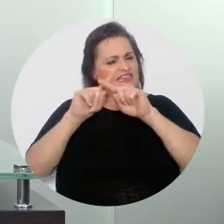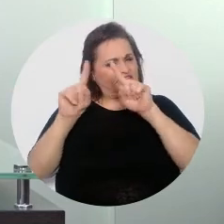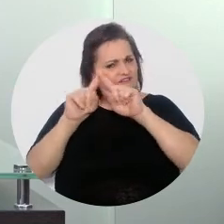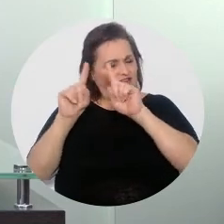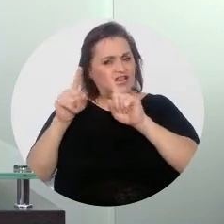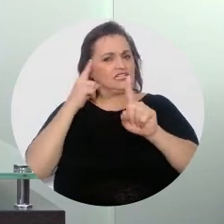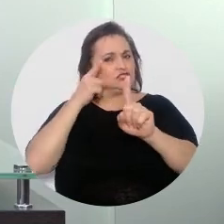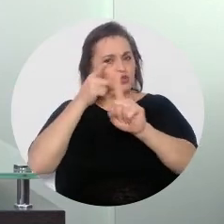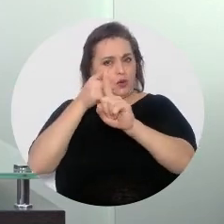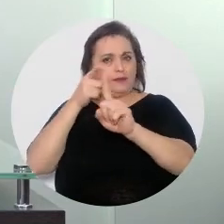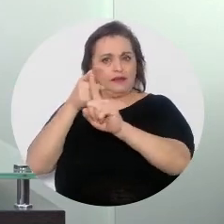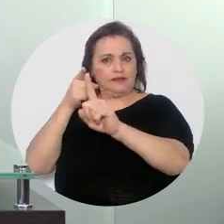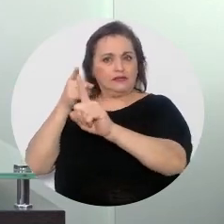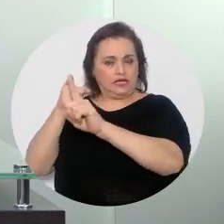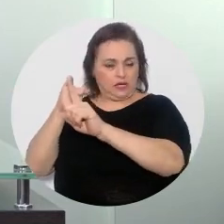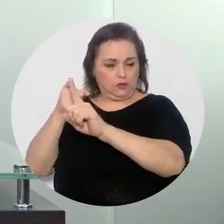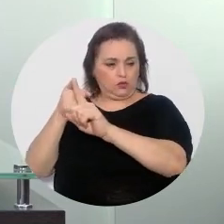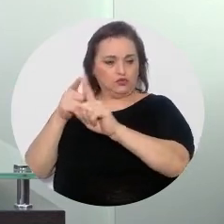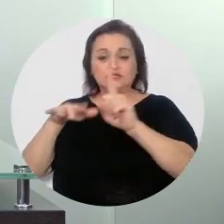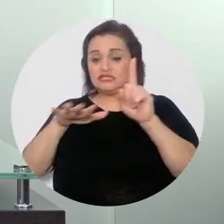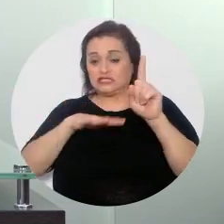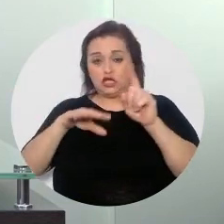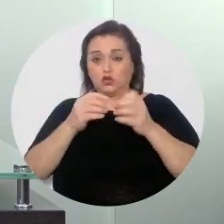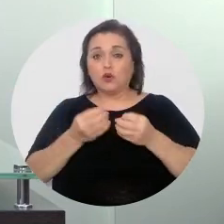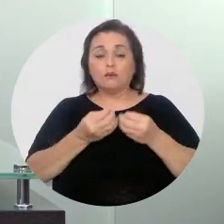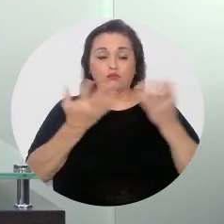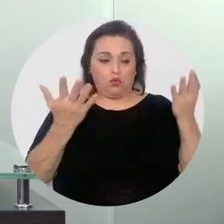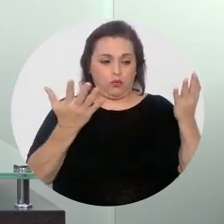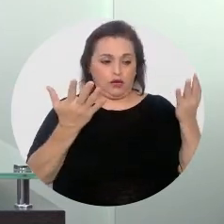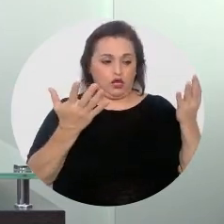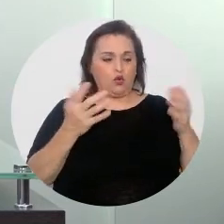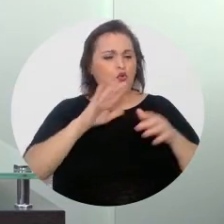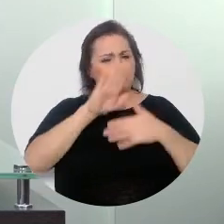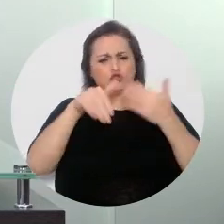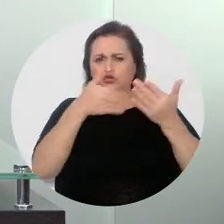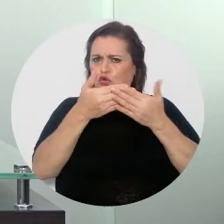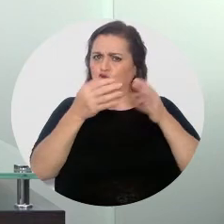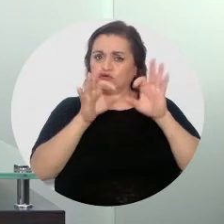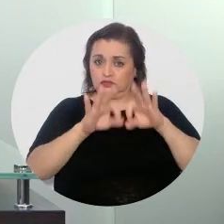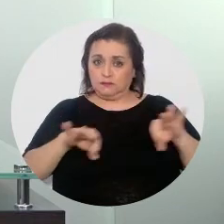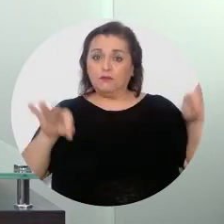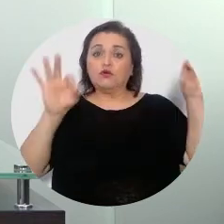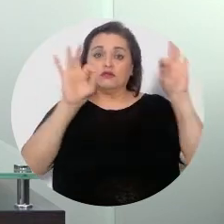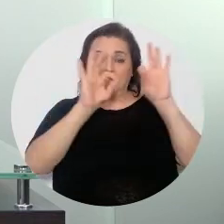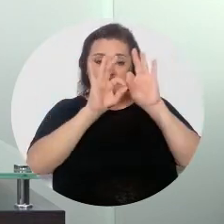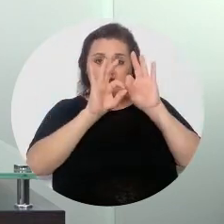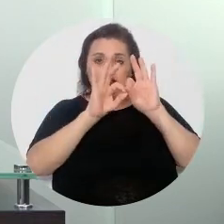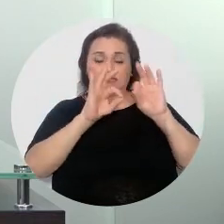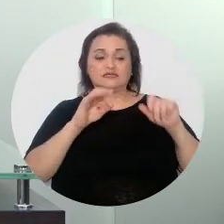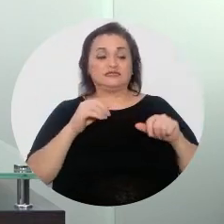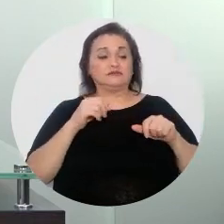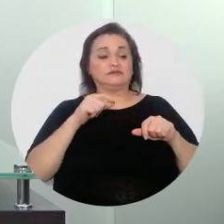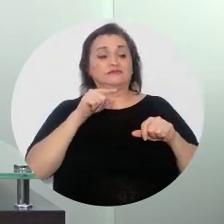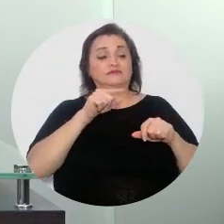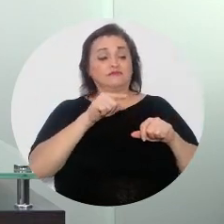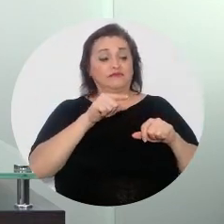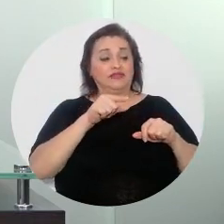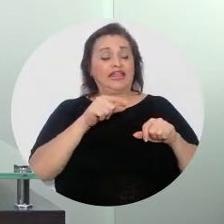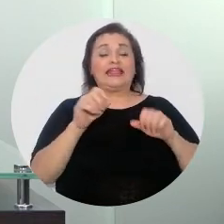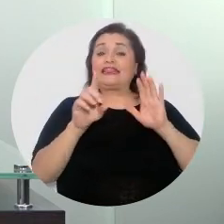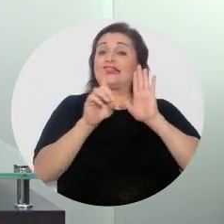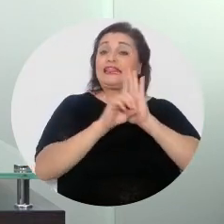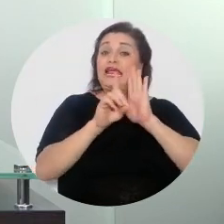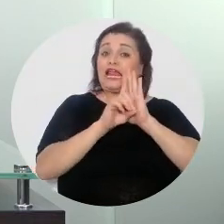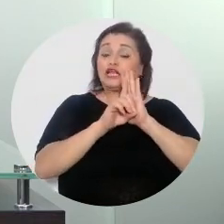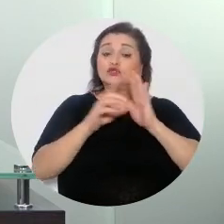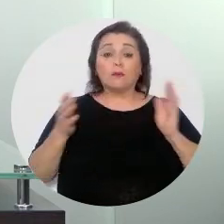tiene uno, tiene varios objetivos. El financiamiento público tiene varios objetivos y me parece todos muy importantes. Están